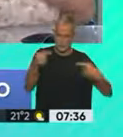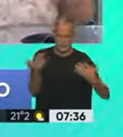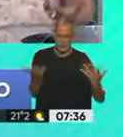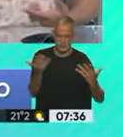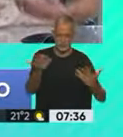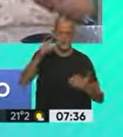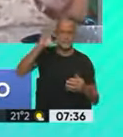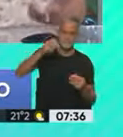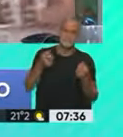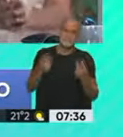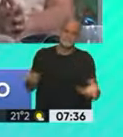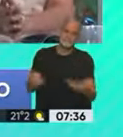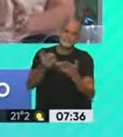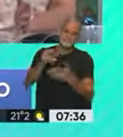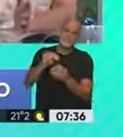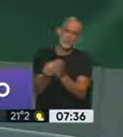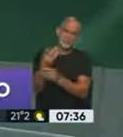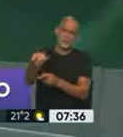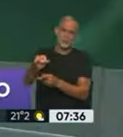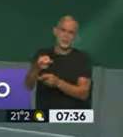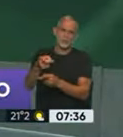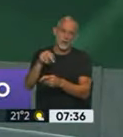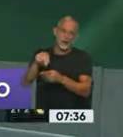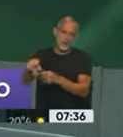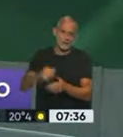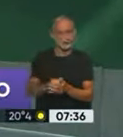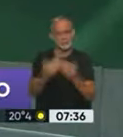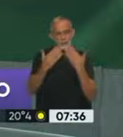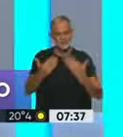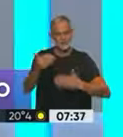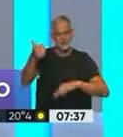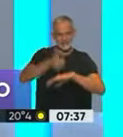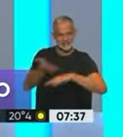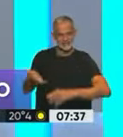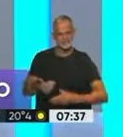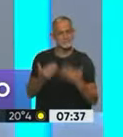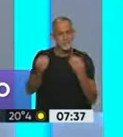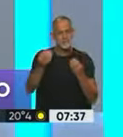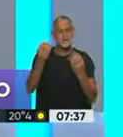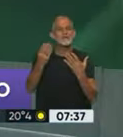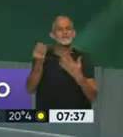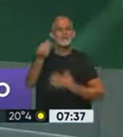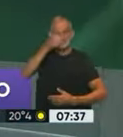clima favorece la aparición de las plagas como langostas pato muchísimas gracias y buen fin de semana seguimos de esta manera